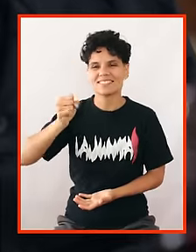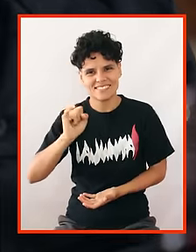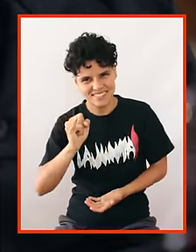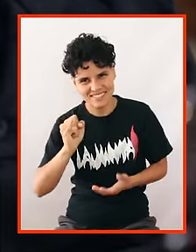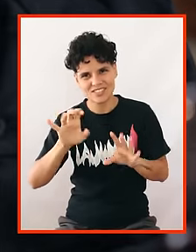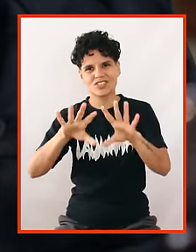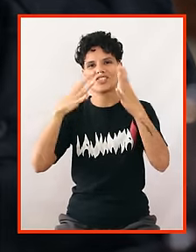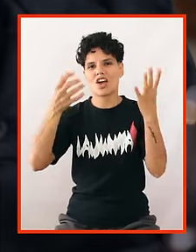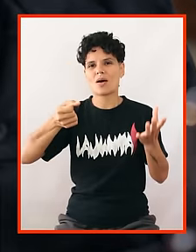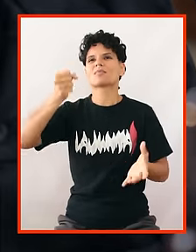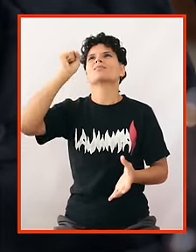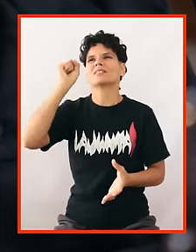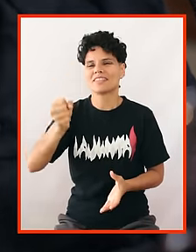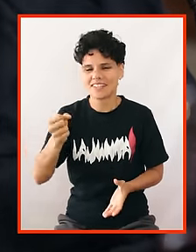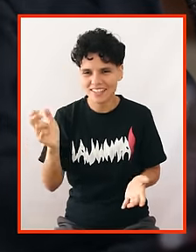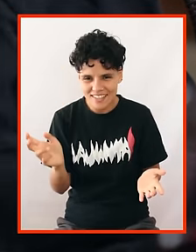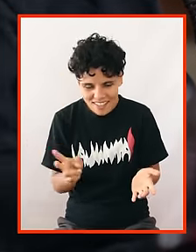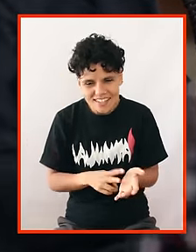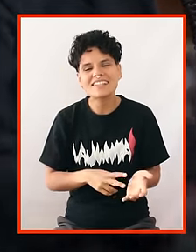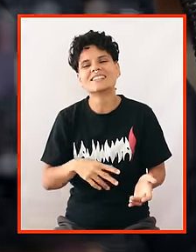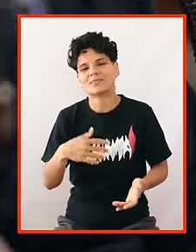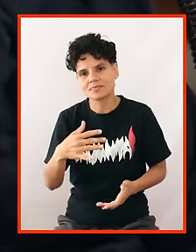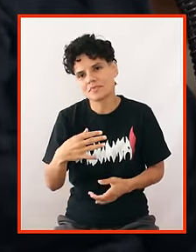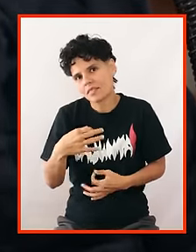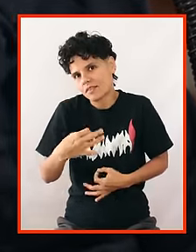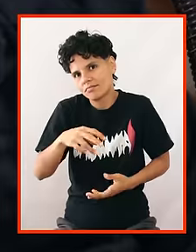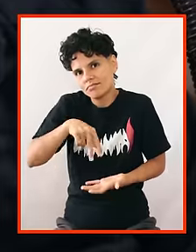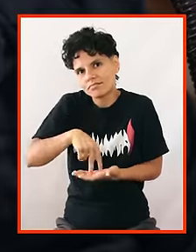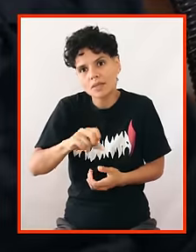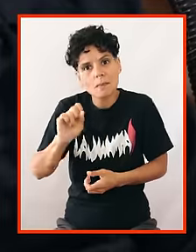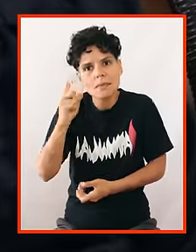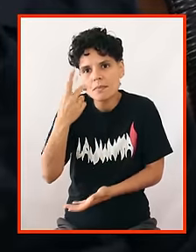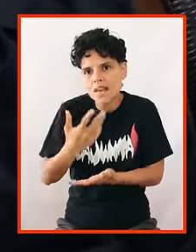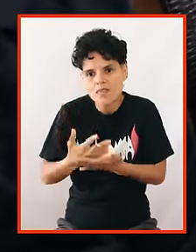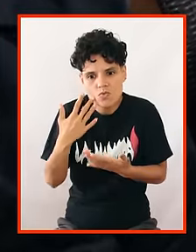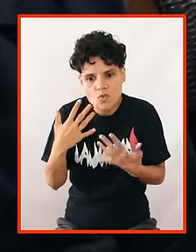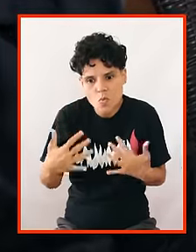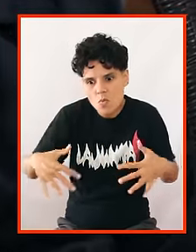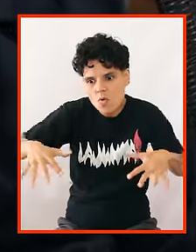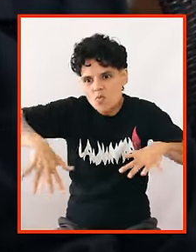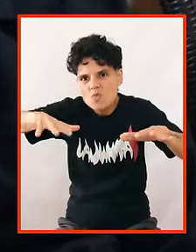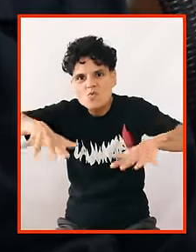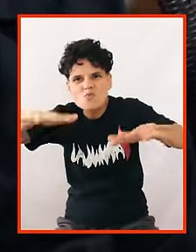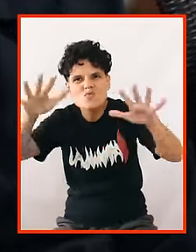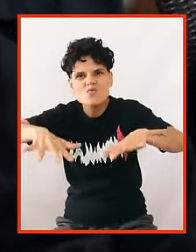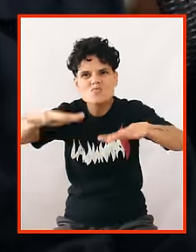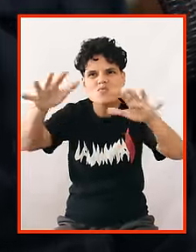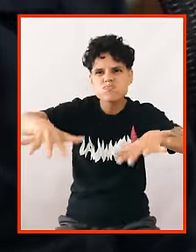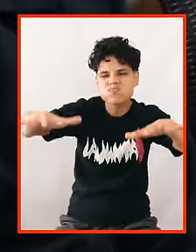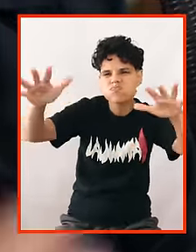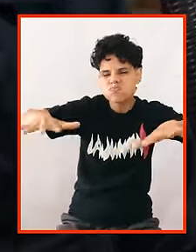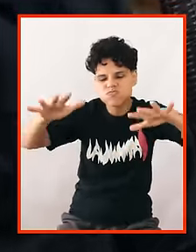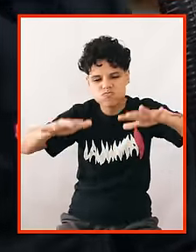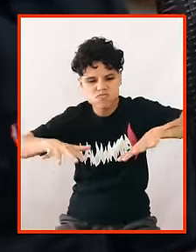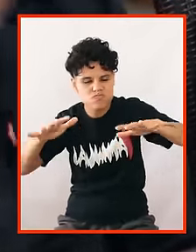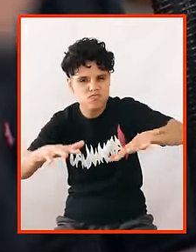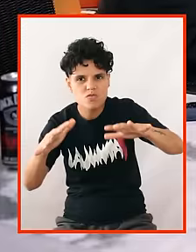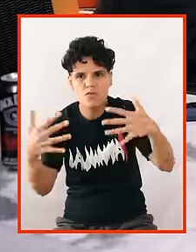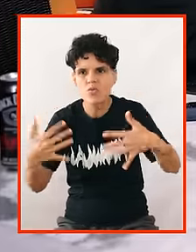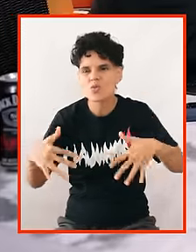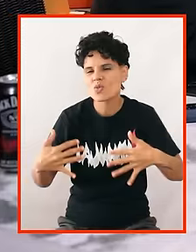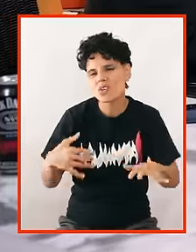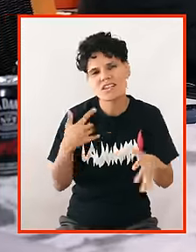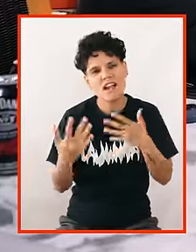Fue un shock. No, fue increíble. Te juro que fue como un milagro, o sea, subirnos al escenario, ir a México la primera vez y está todo pasando con las canciones.